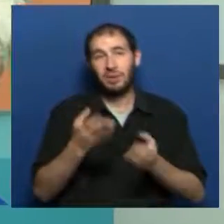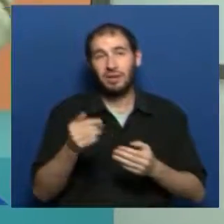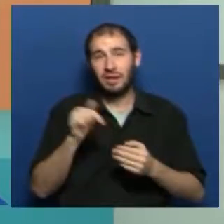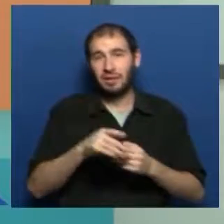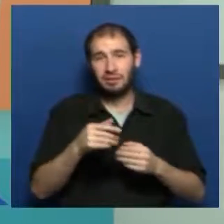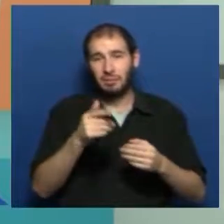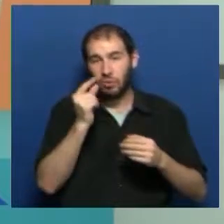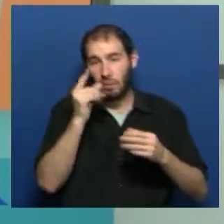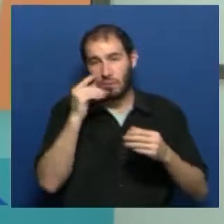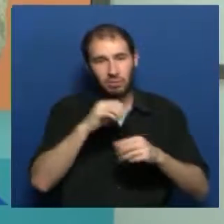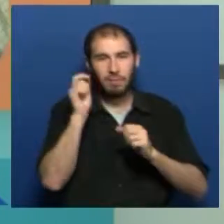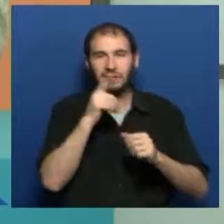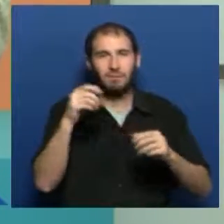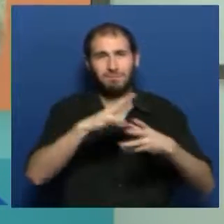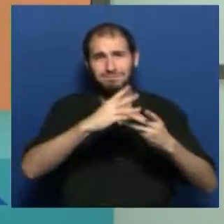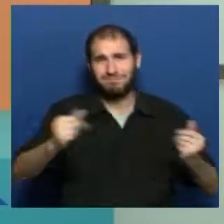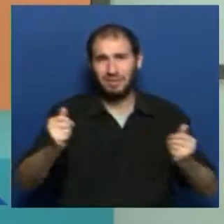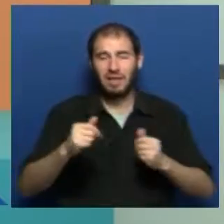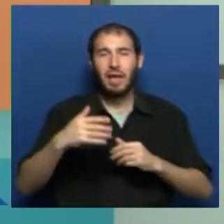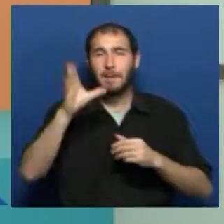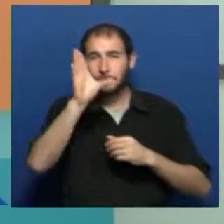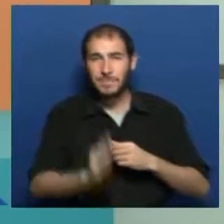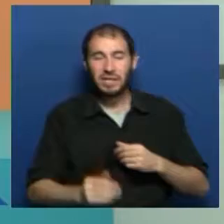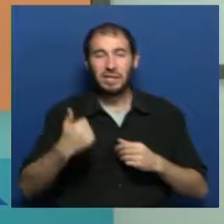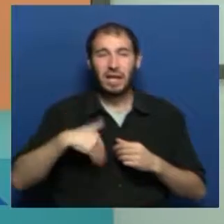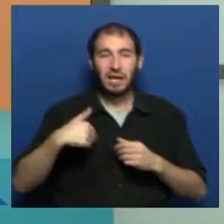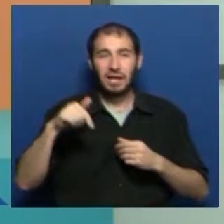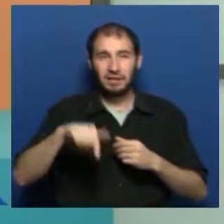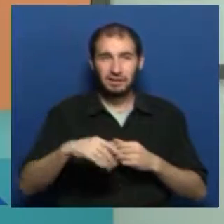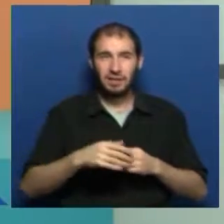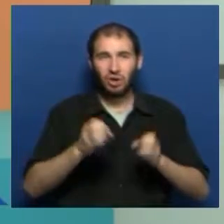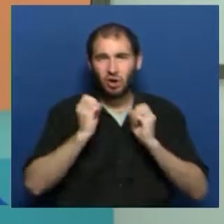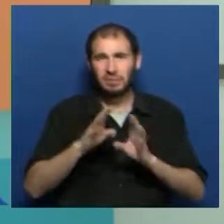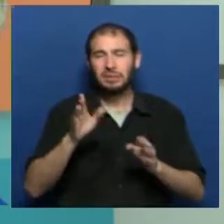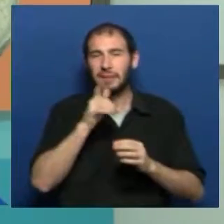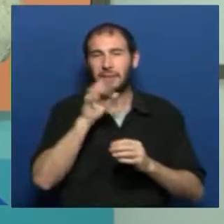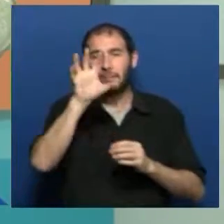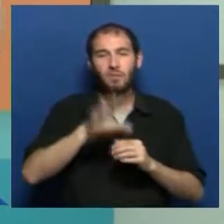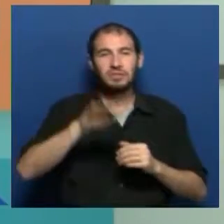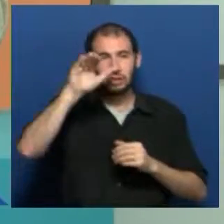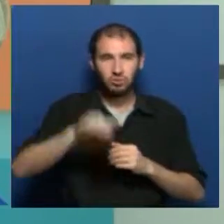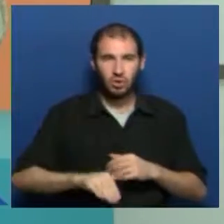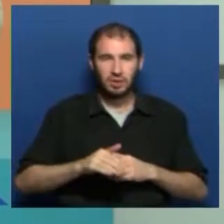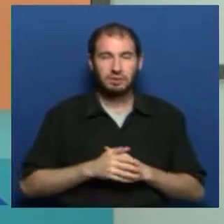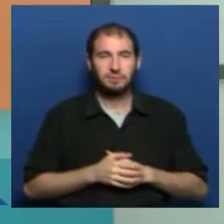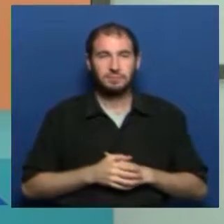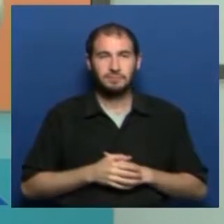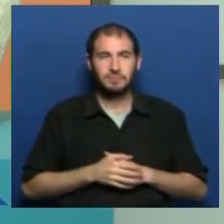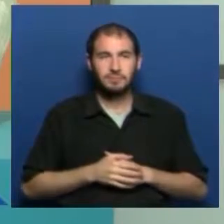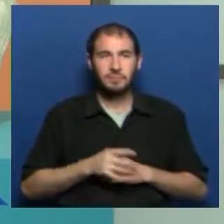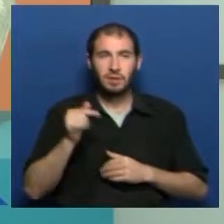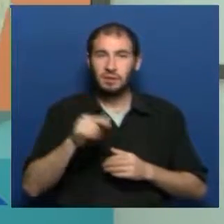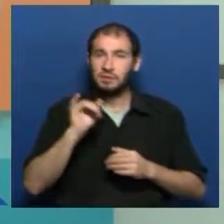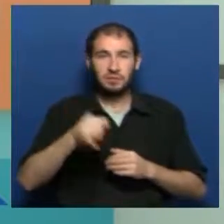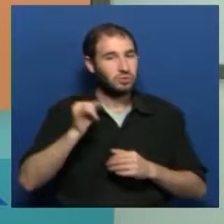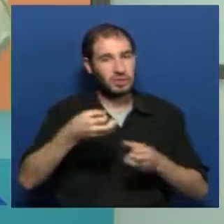estaba destruyendo el partido. En el país el sistema de lema se implantó en casi todas las provincias del país. Tuvieron que